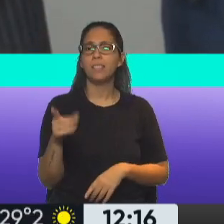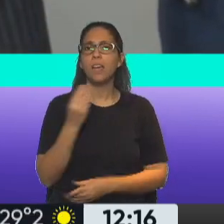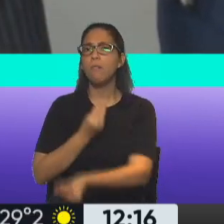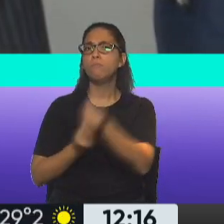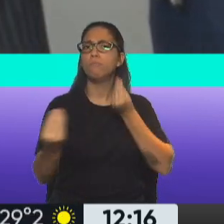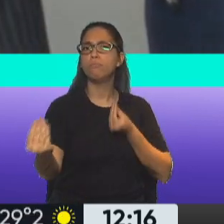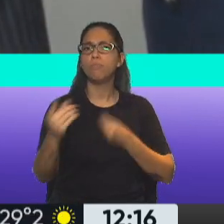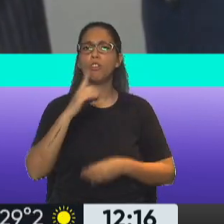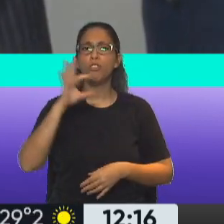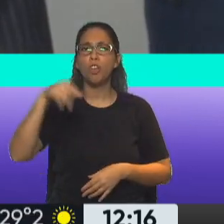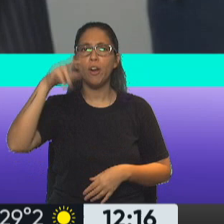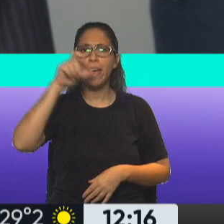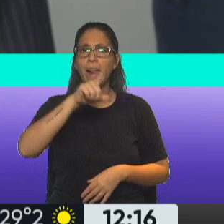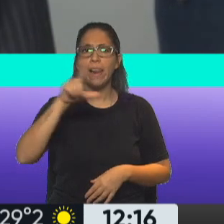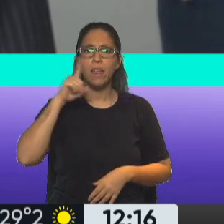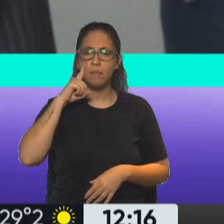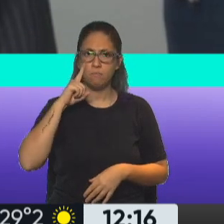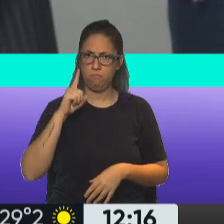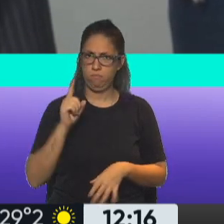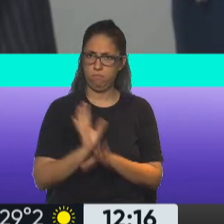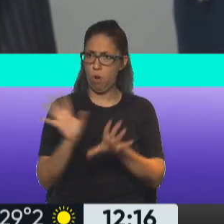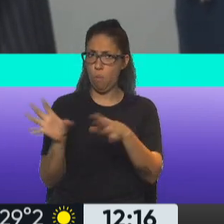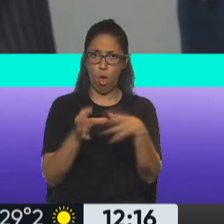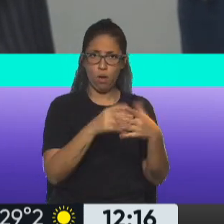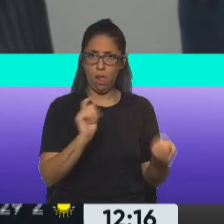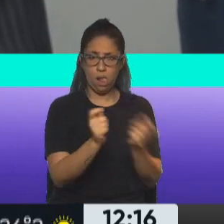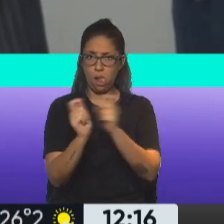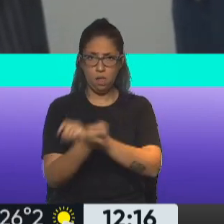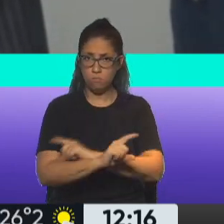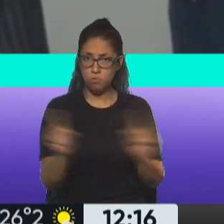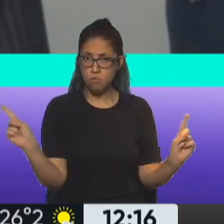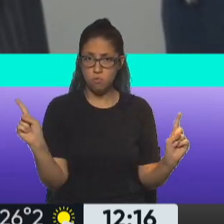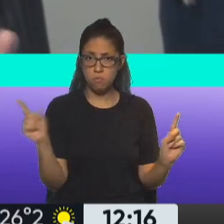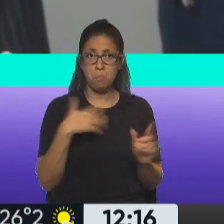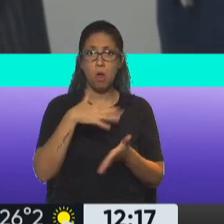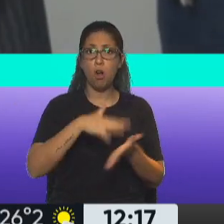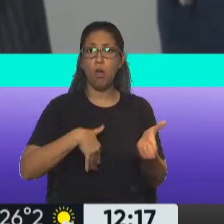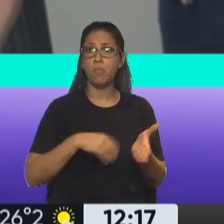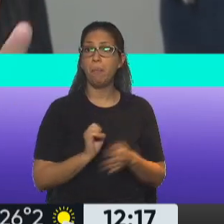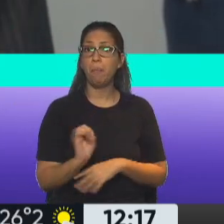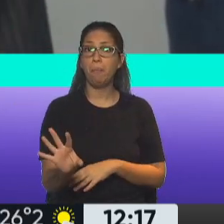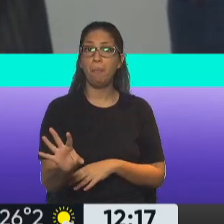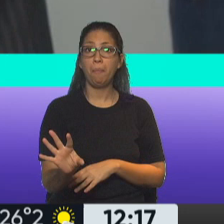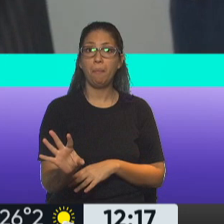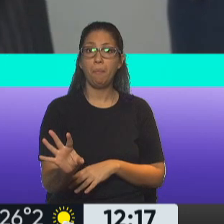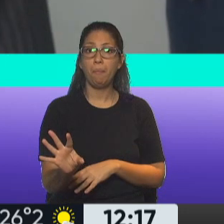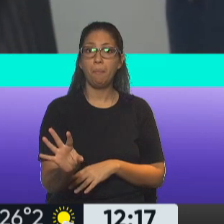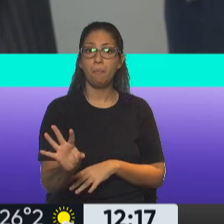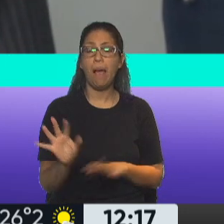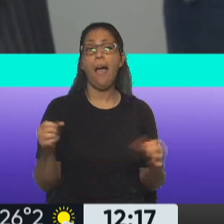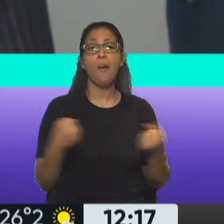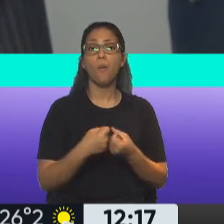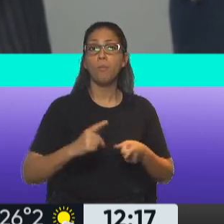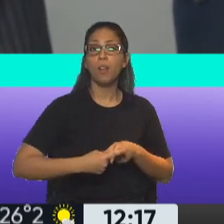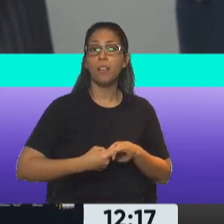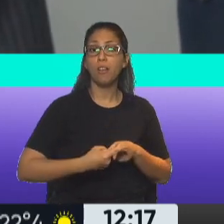asumir Tonelli. Ni siquiera modificaron los bloques, sino que mandó una nota simplemente diciendo que por acuerdo